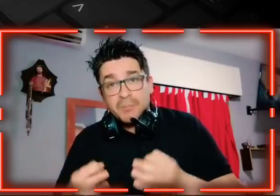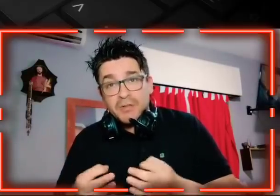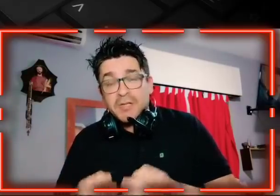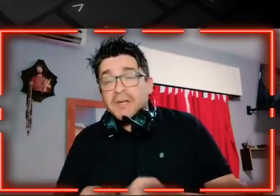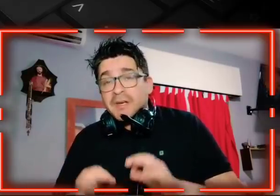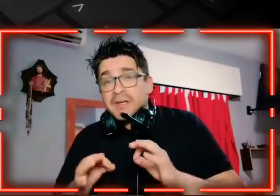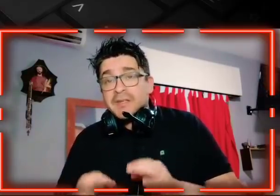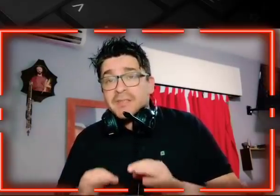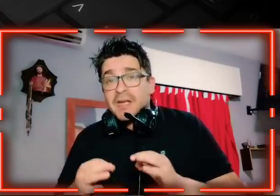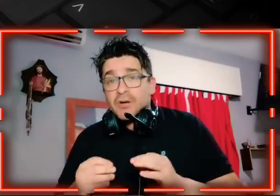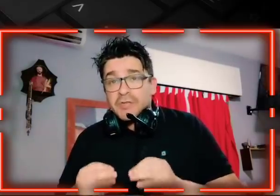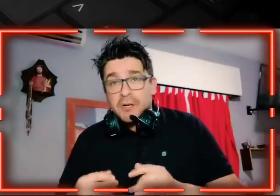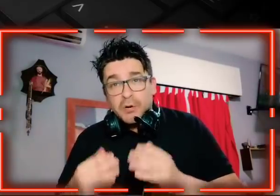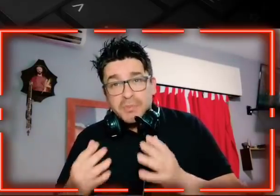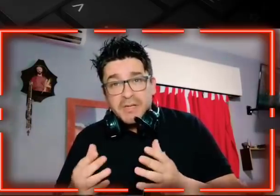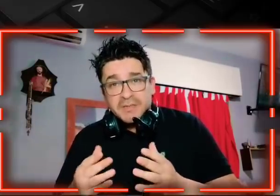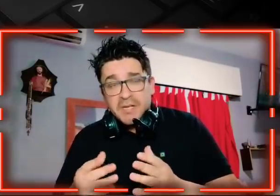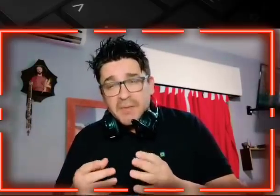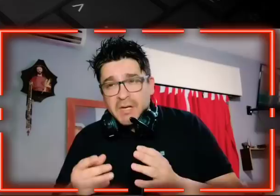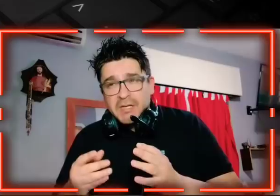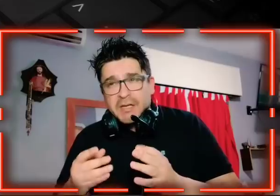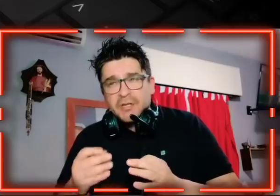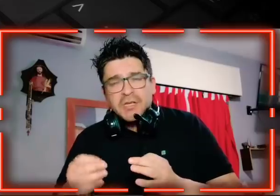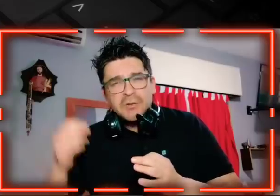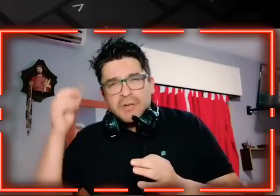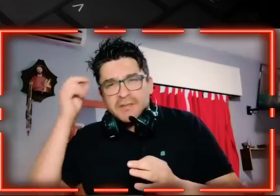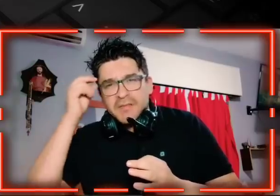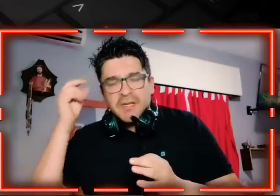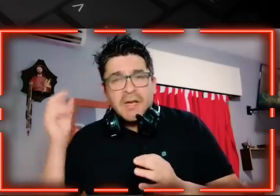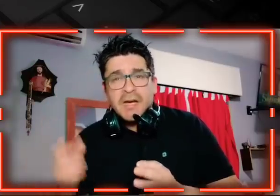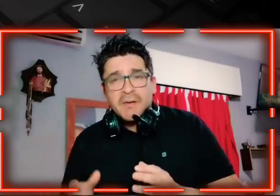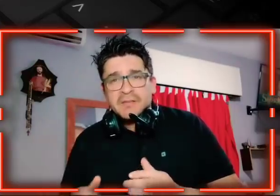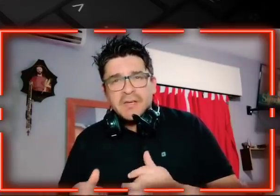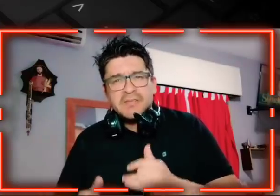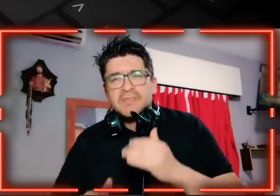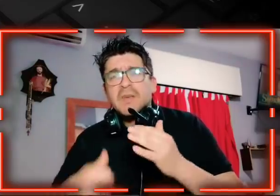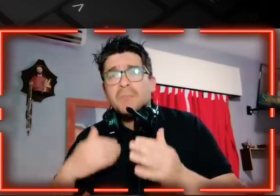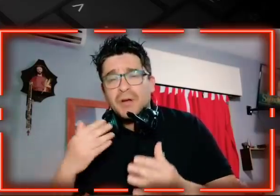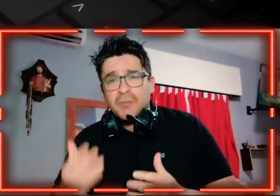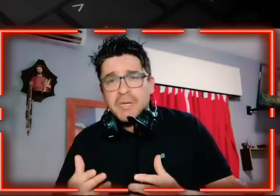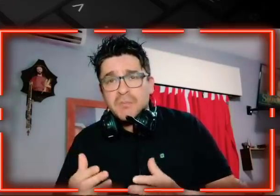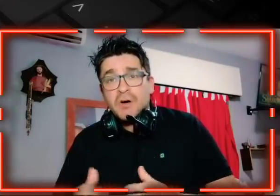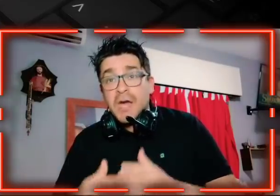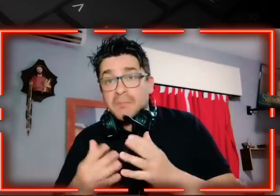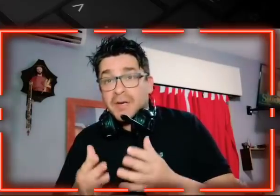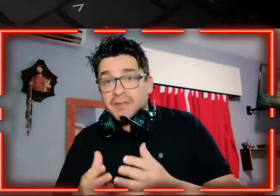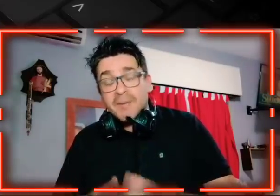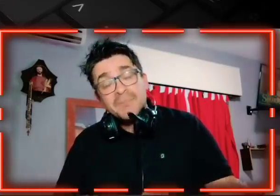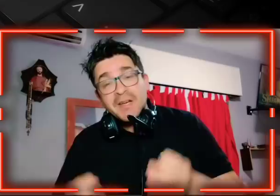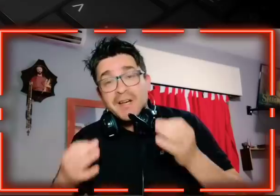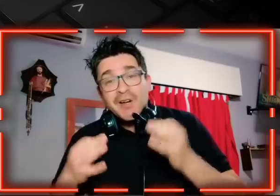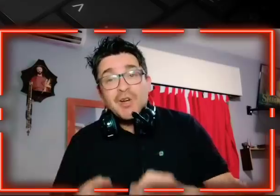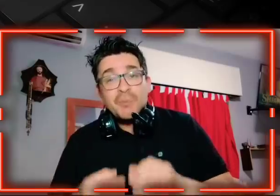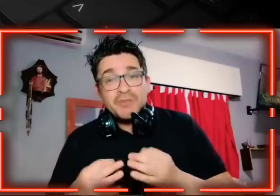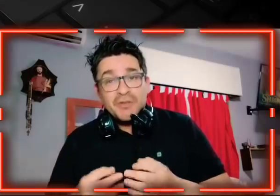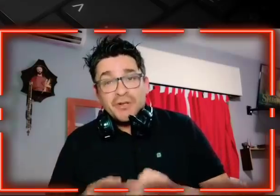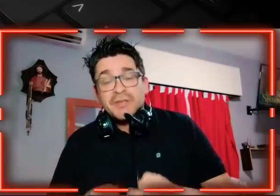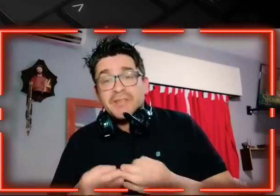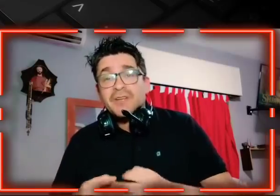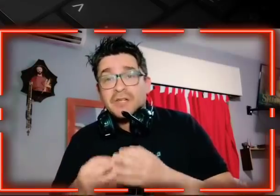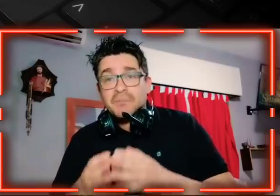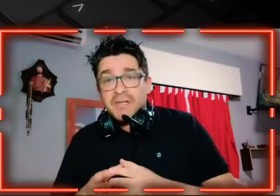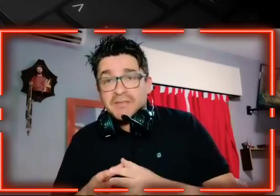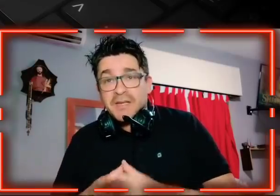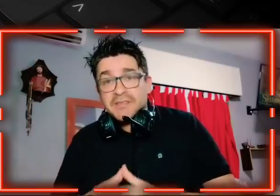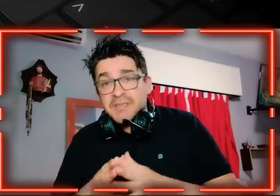presidentes que corresponden, que dicen las cosas como piensan y que no tienen un cassette en la cabeza y dicen siempre lo mismo e inventan. López